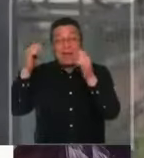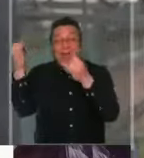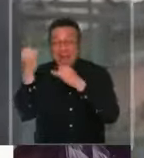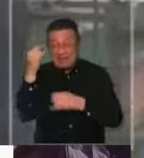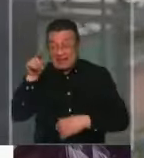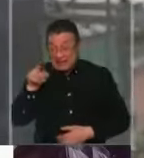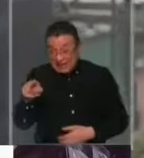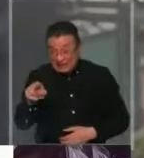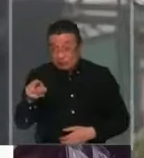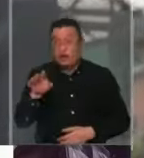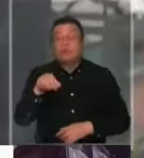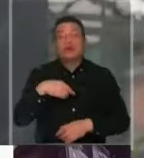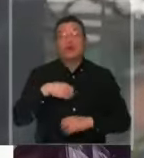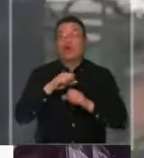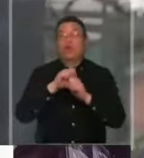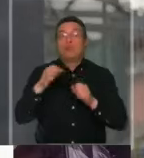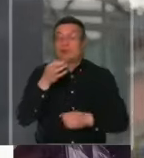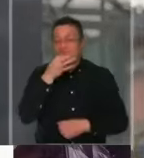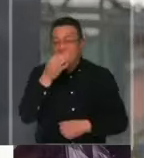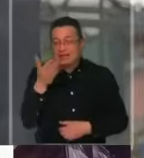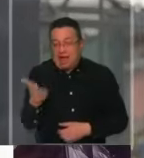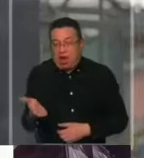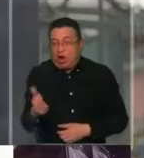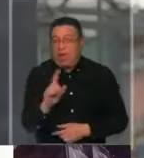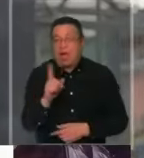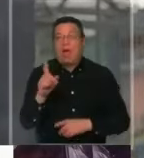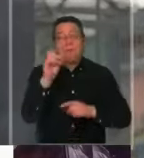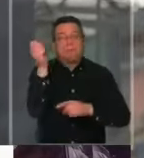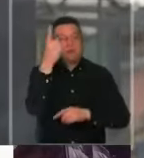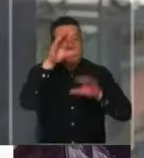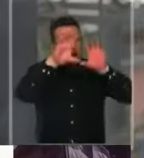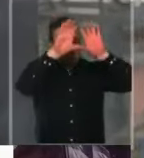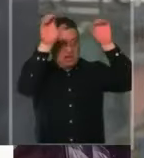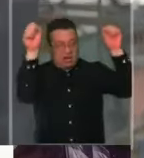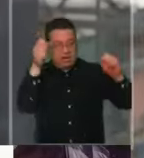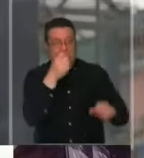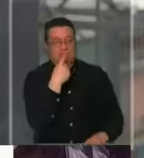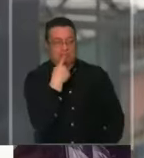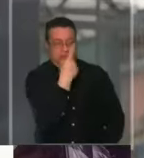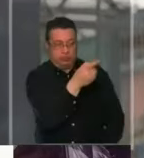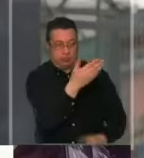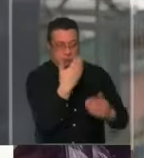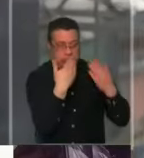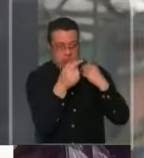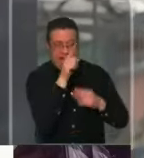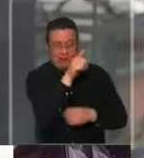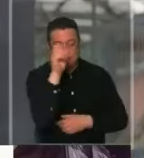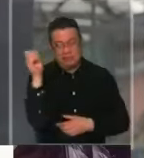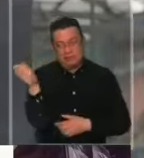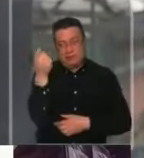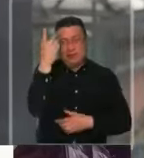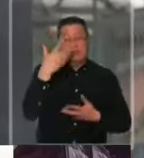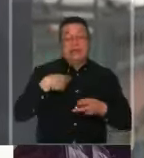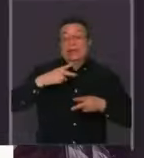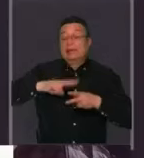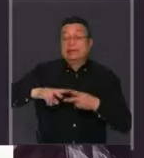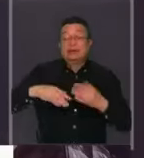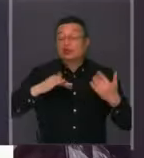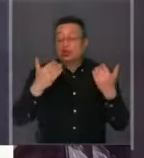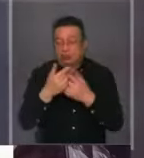Eso mismo, yo no le puedo decir nada ahora hasta que Fiscalía para poder declararle a ellos qué fue lo que pasó y qué fue lo que yo hice o lo que no